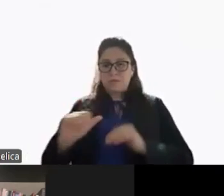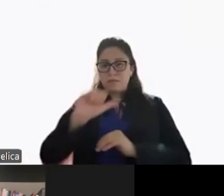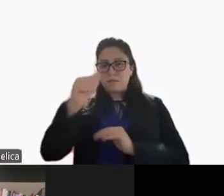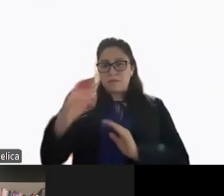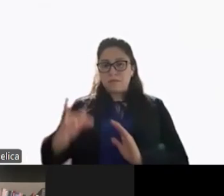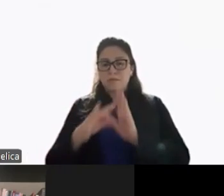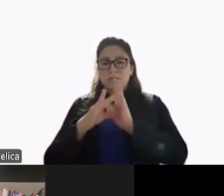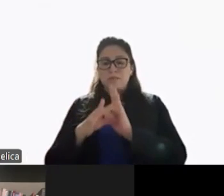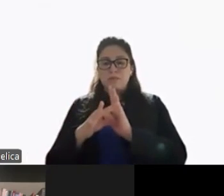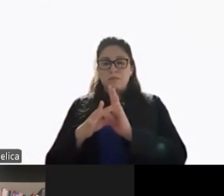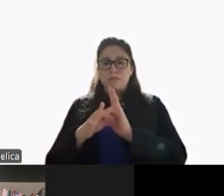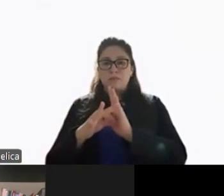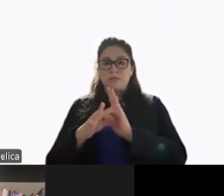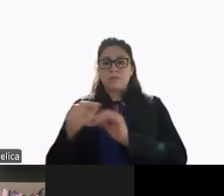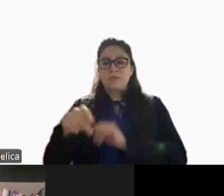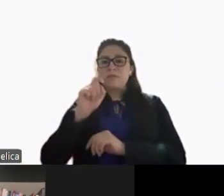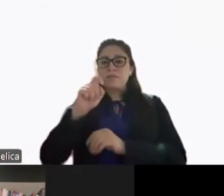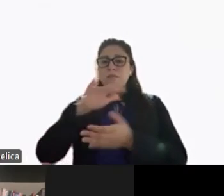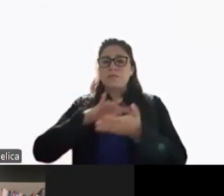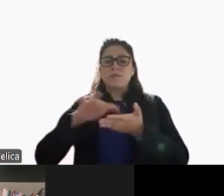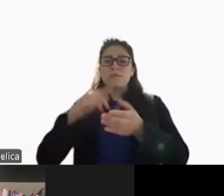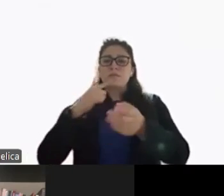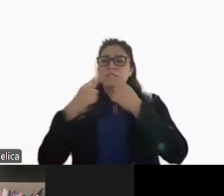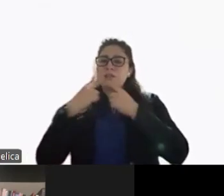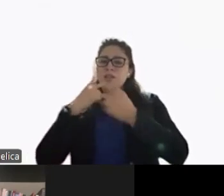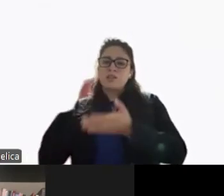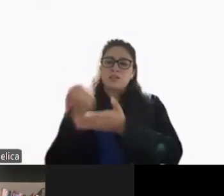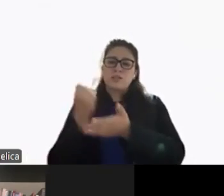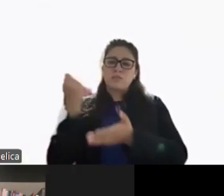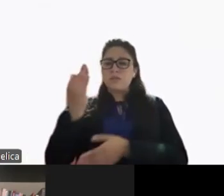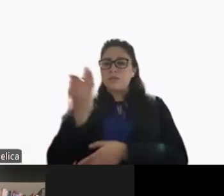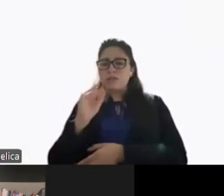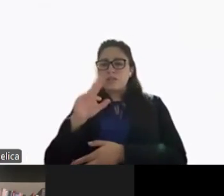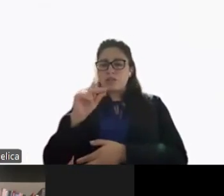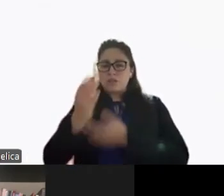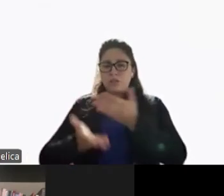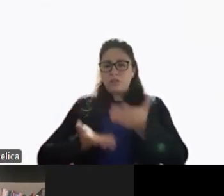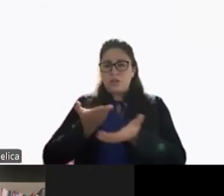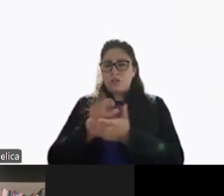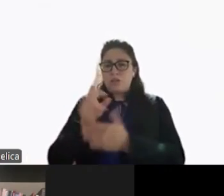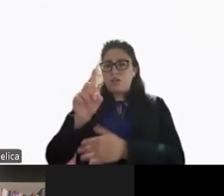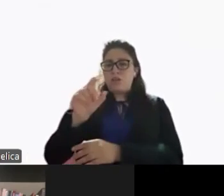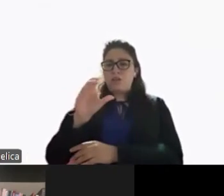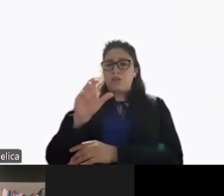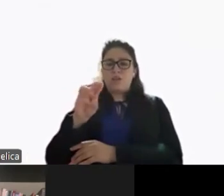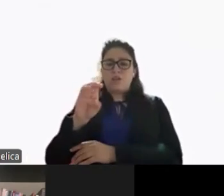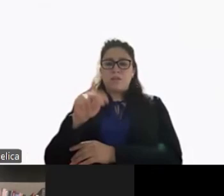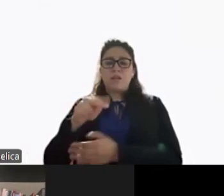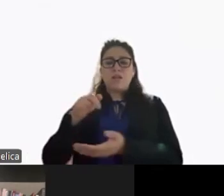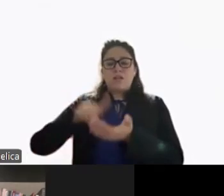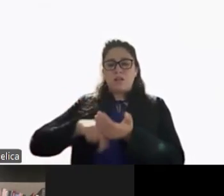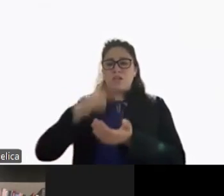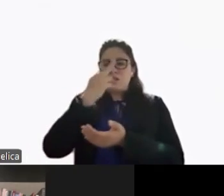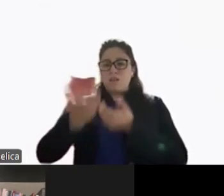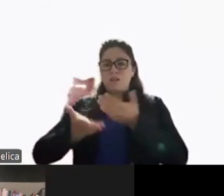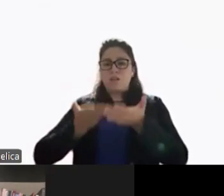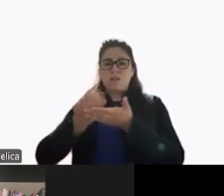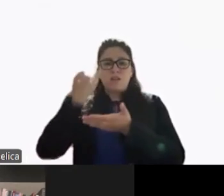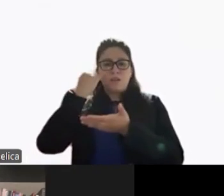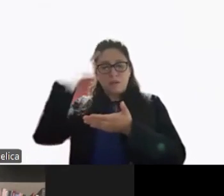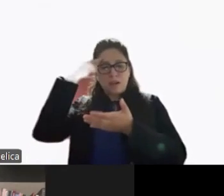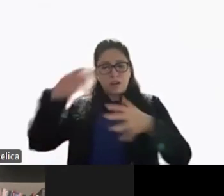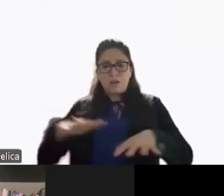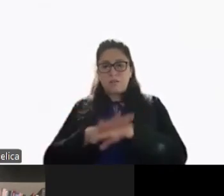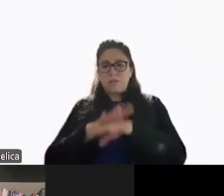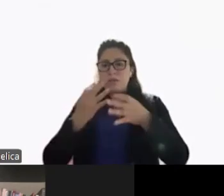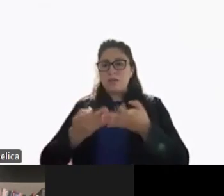siguiente punto, consiste en la lectura, discusión y en su caso aprobación del dictamen mediante el que se aprueba la iniciativa ciudadana en materia de cambio de uso de suelo